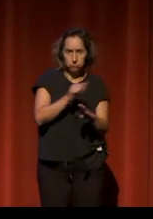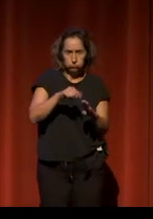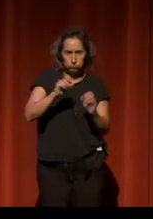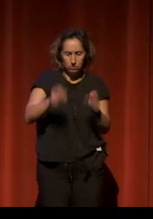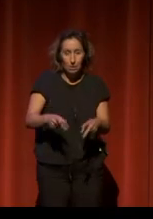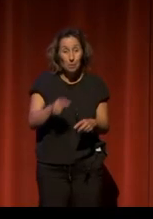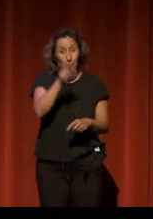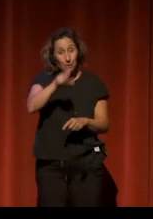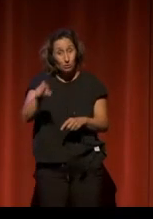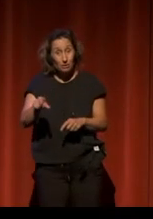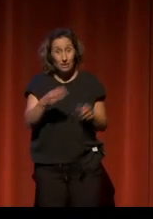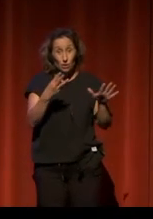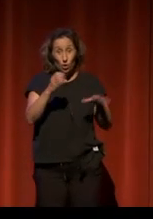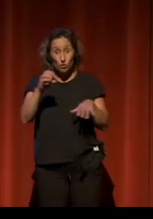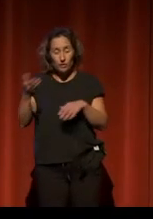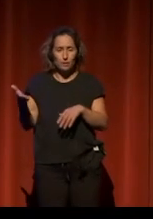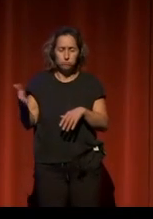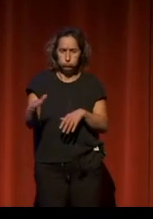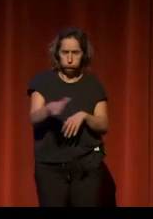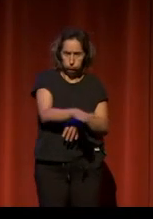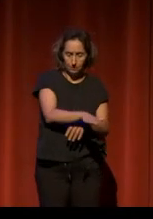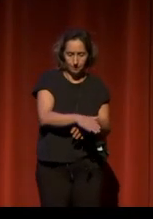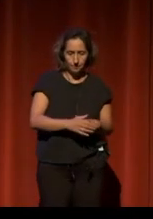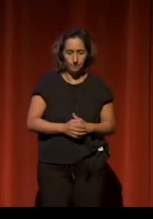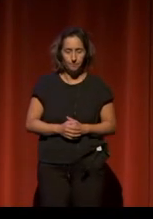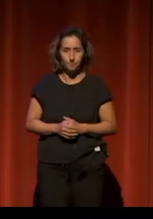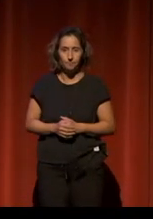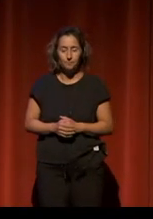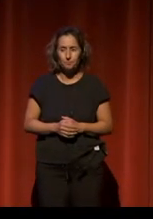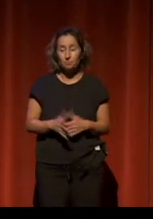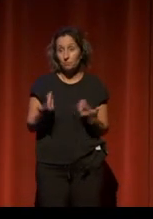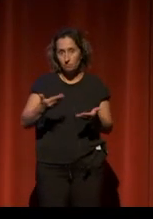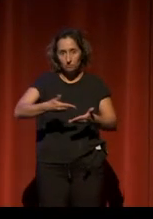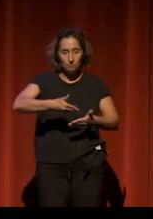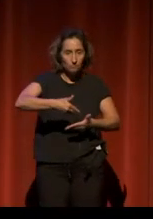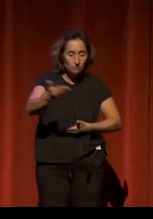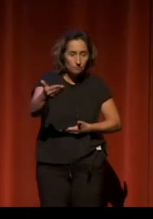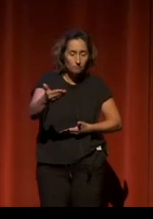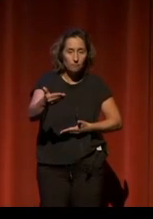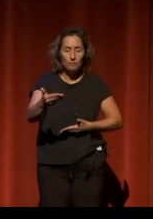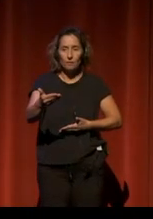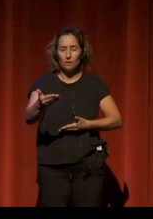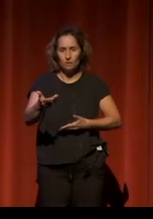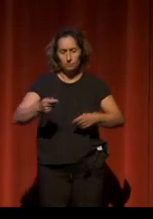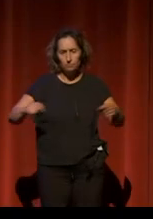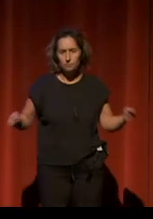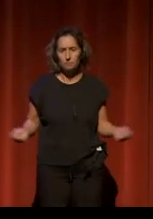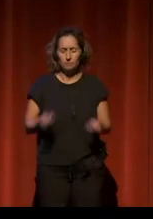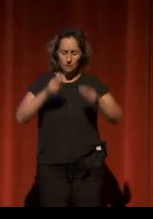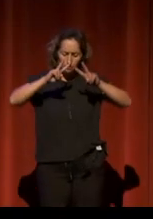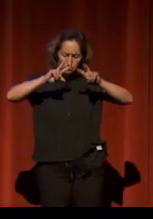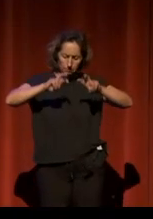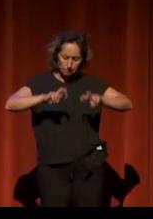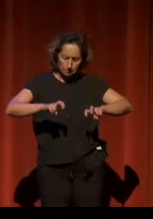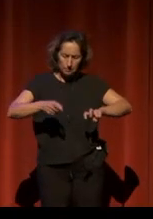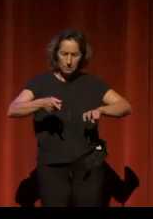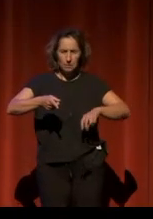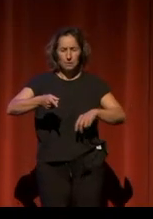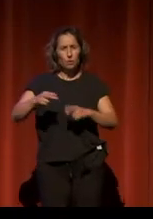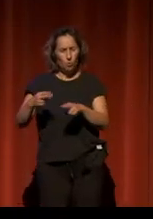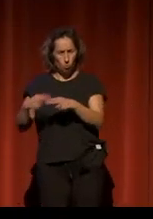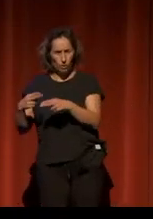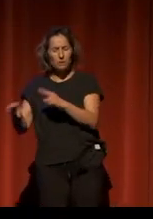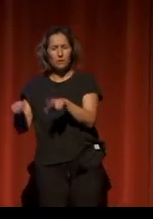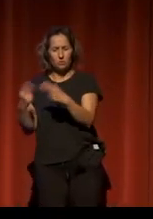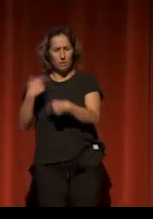800 personas no Y esto evidentemente Bueno pues salen los periódicos es objeto de noticia y de investigación y de preocupación política